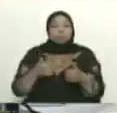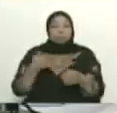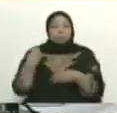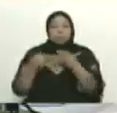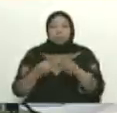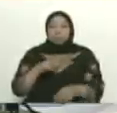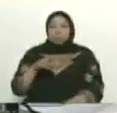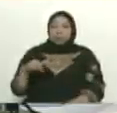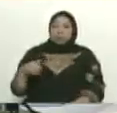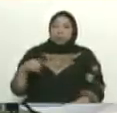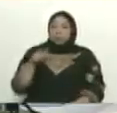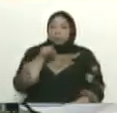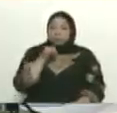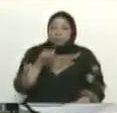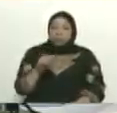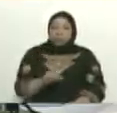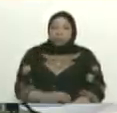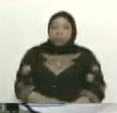dicen.